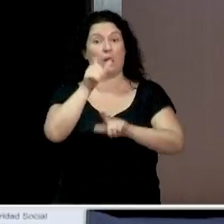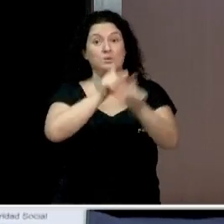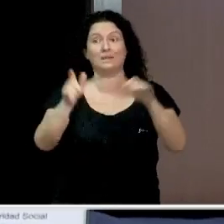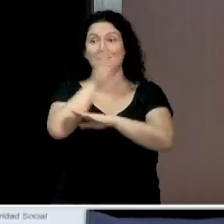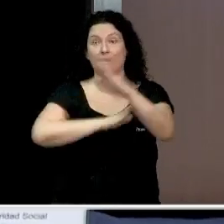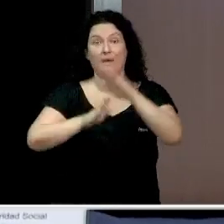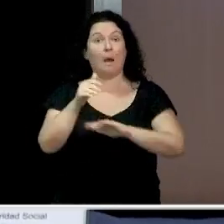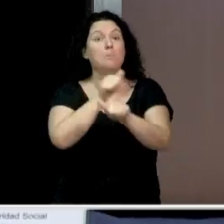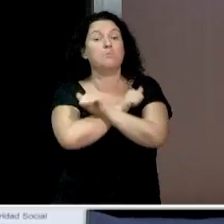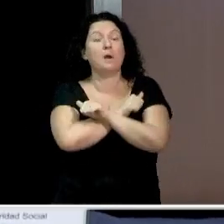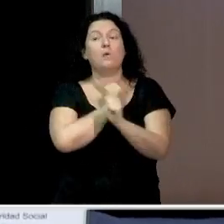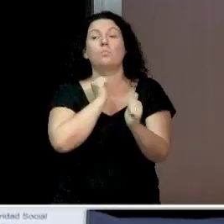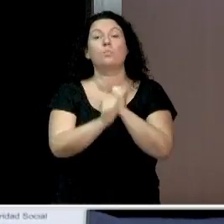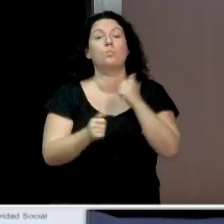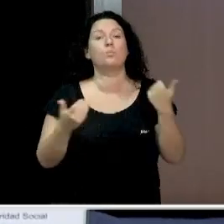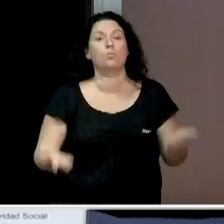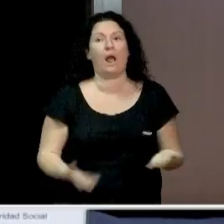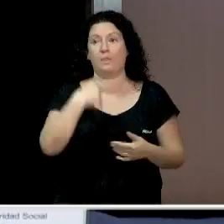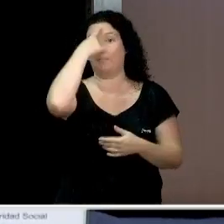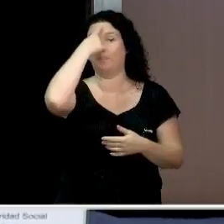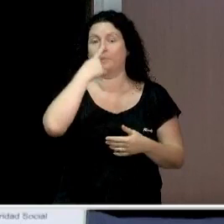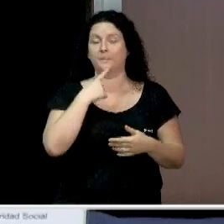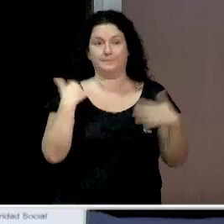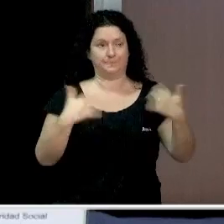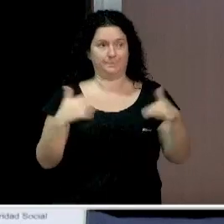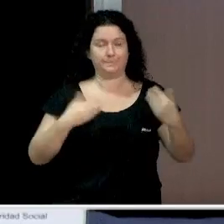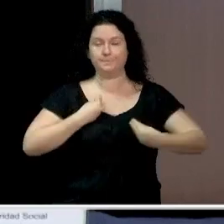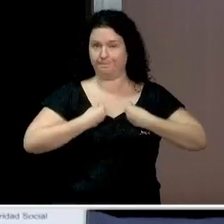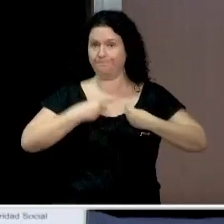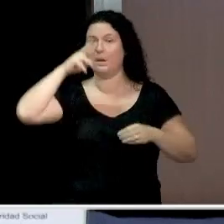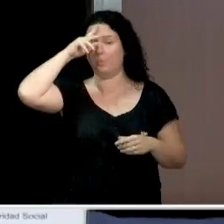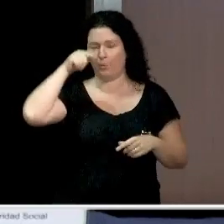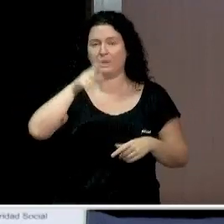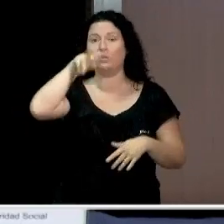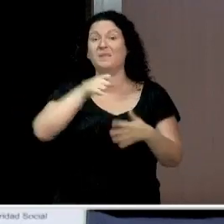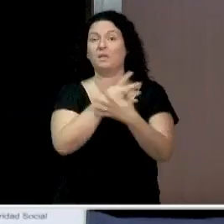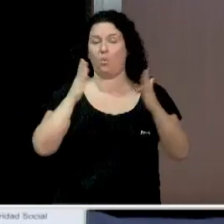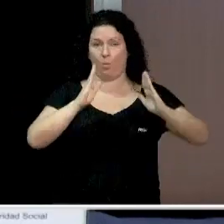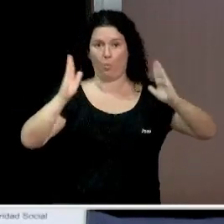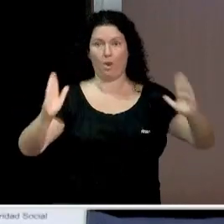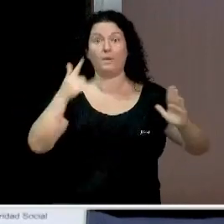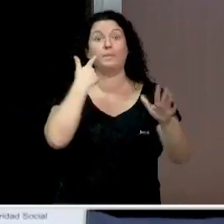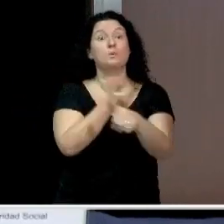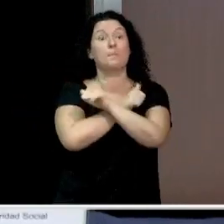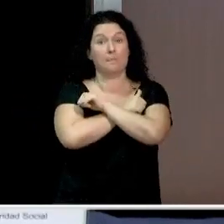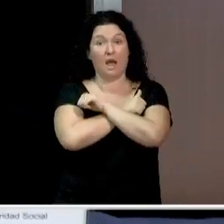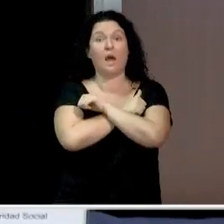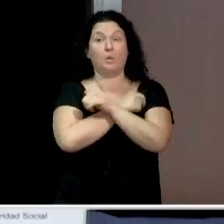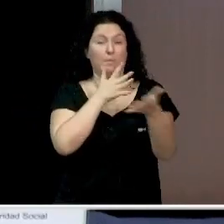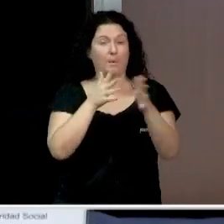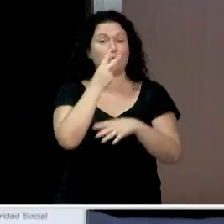discapacidad presentó asimismo perfiles muy preocupantes en el año 2019. La tasa de paro, próxima